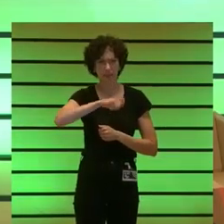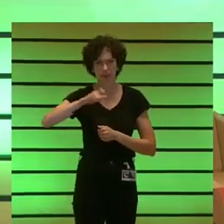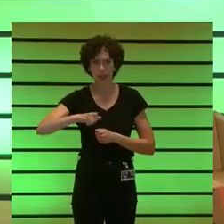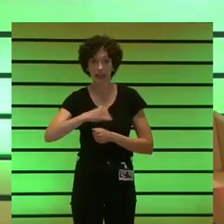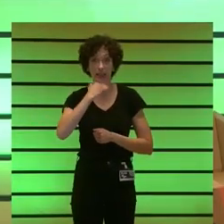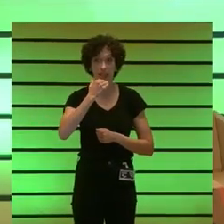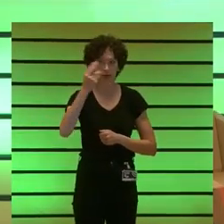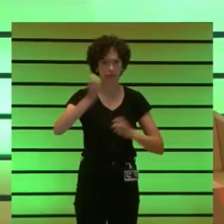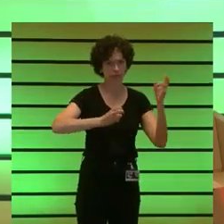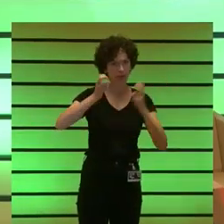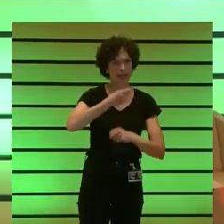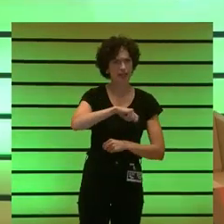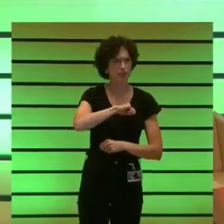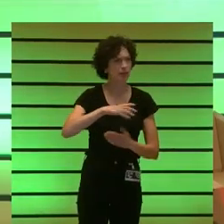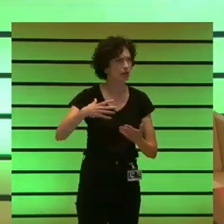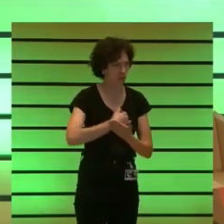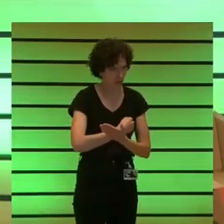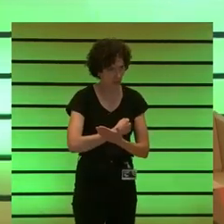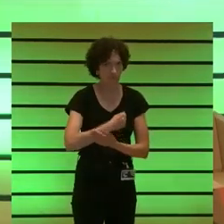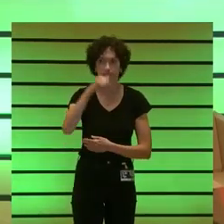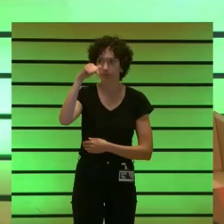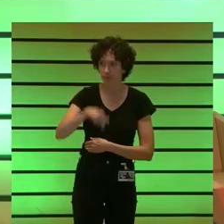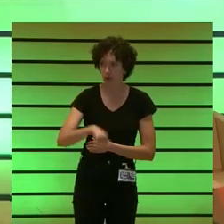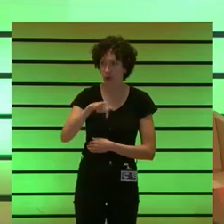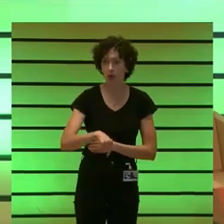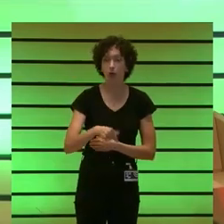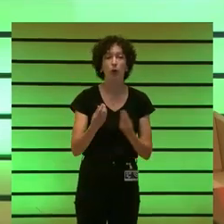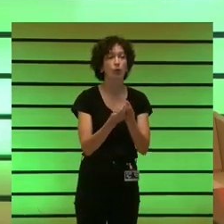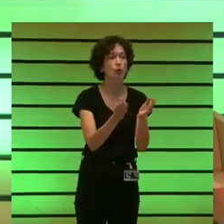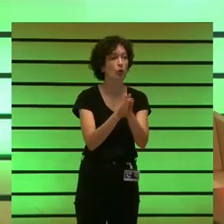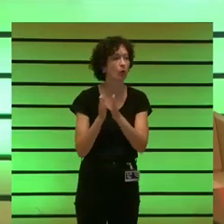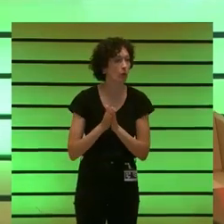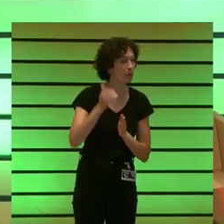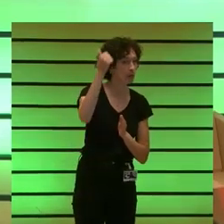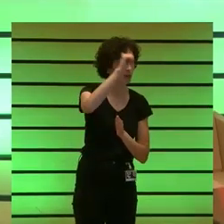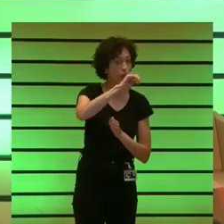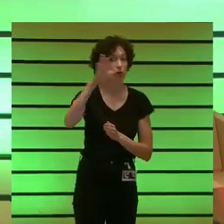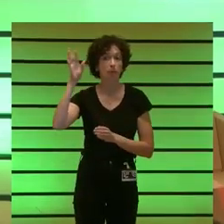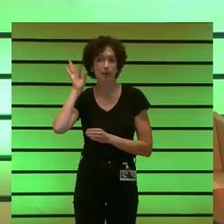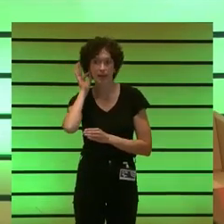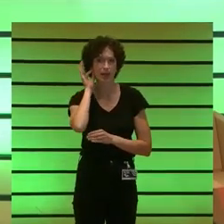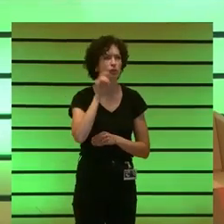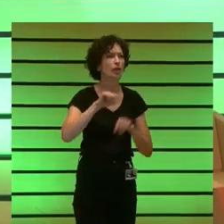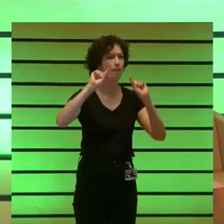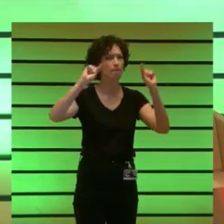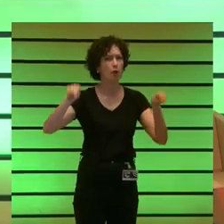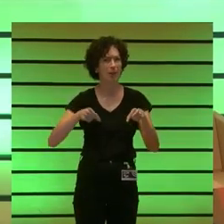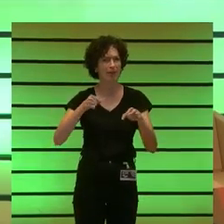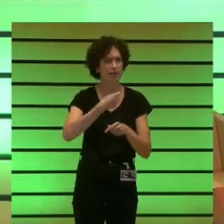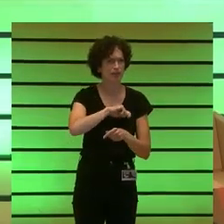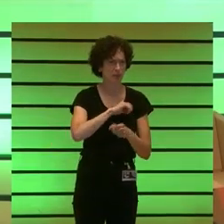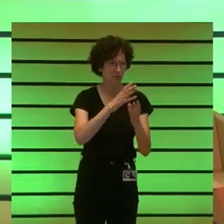personas de toda España. Hoy estamos con compañeros y compañeras de muchas provincias de